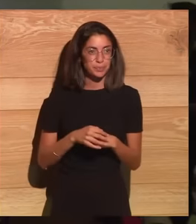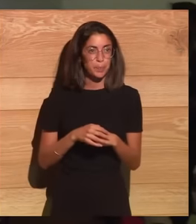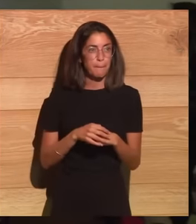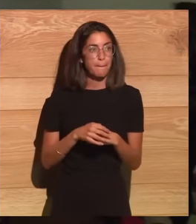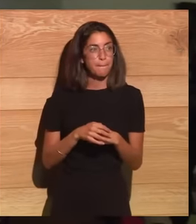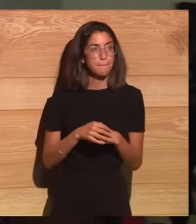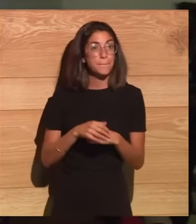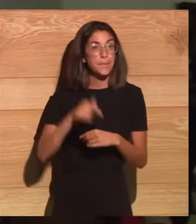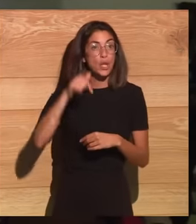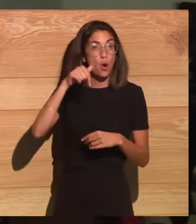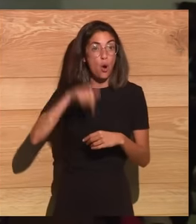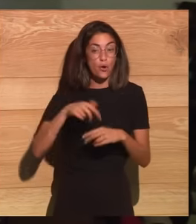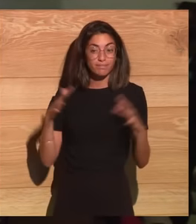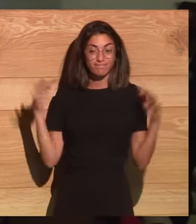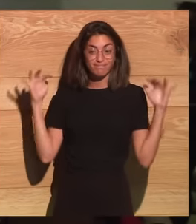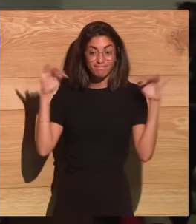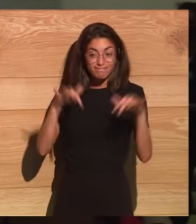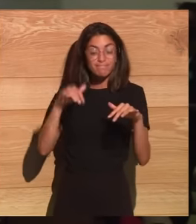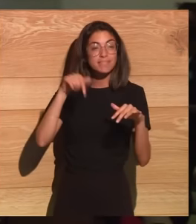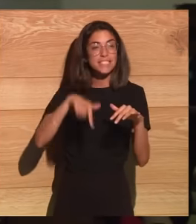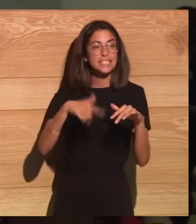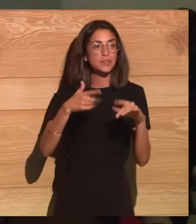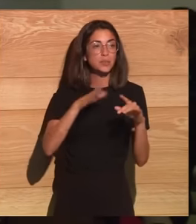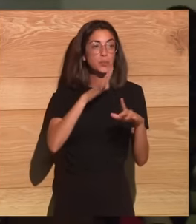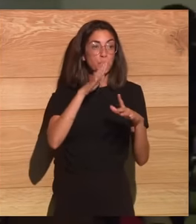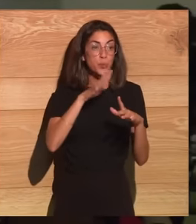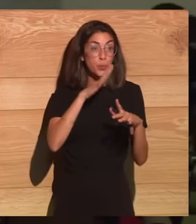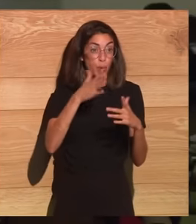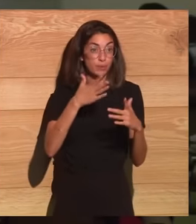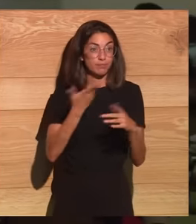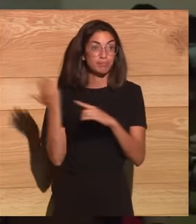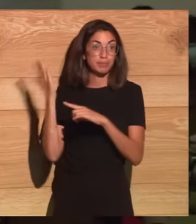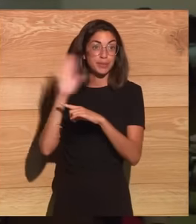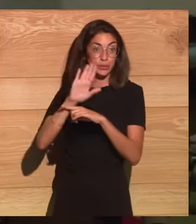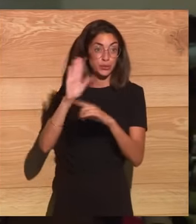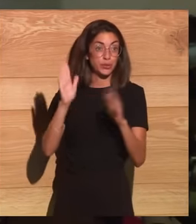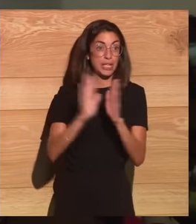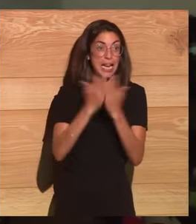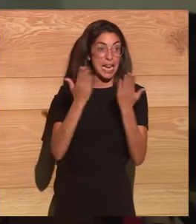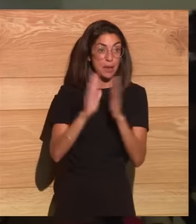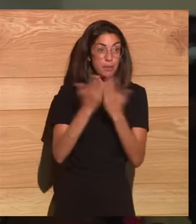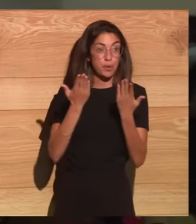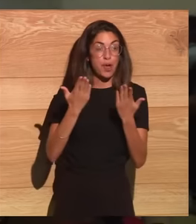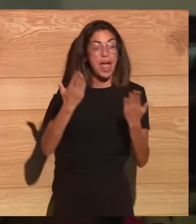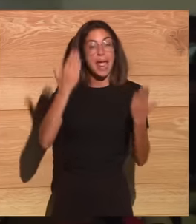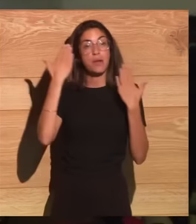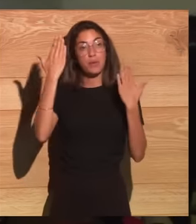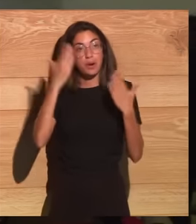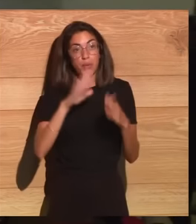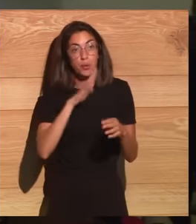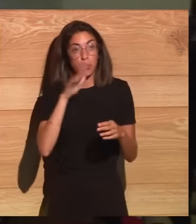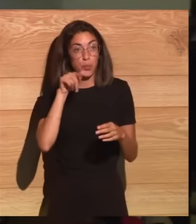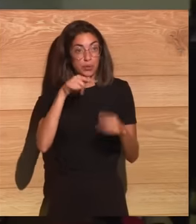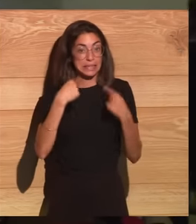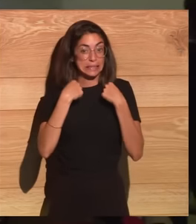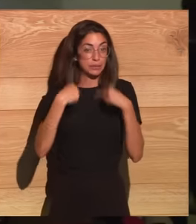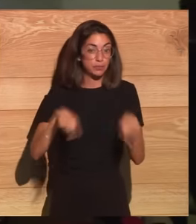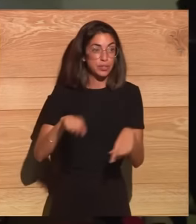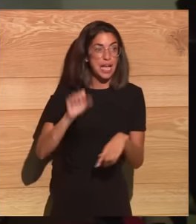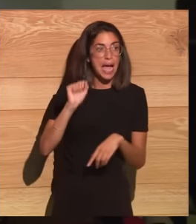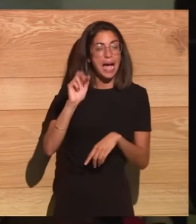Hoy nos reúne aquí la presentación del libro Enhorabuena por tu fracaso, de